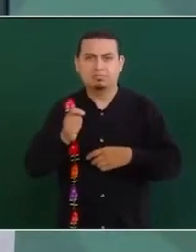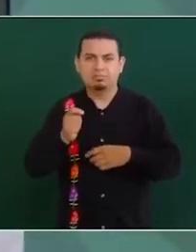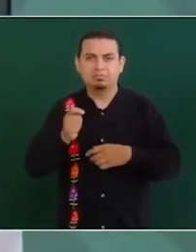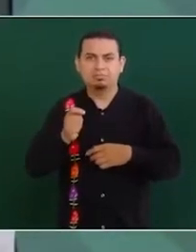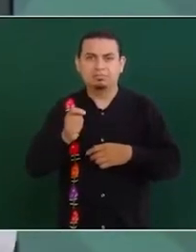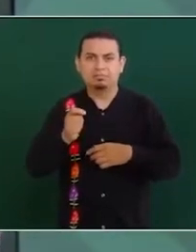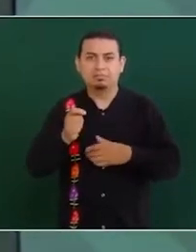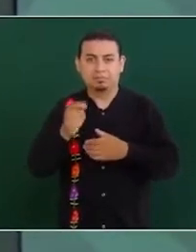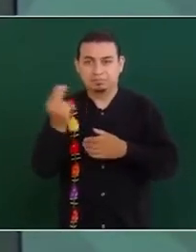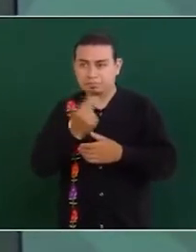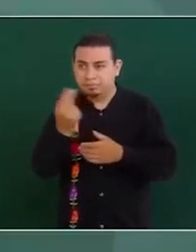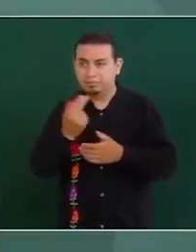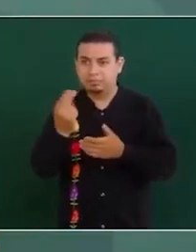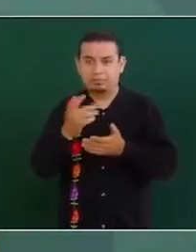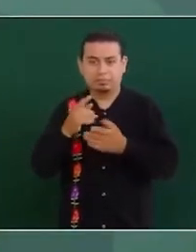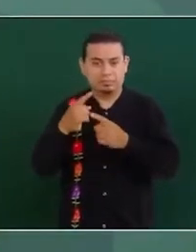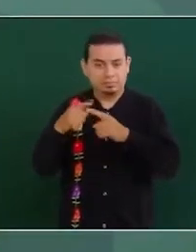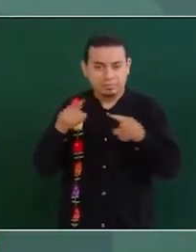Si necesitan